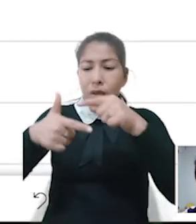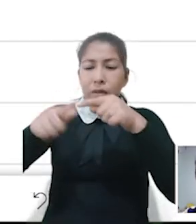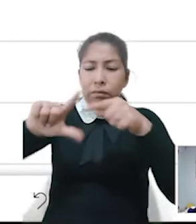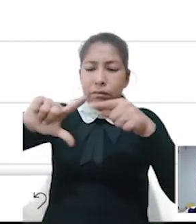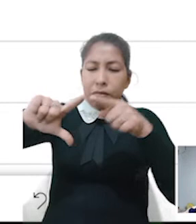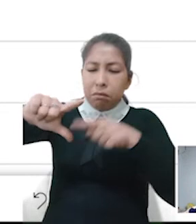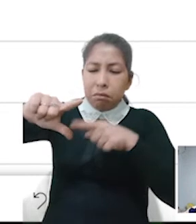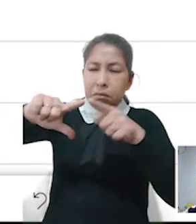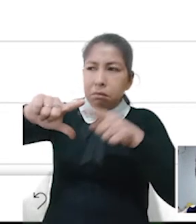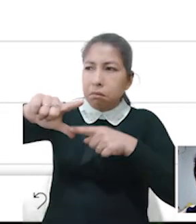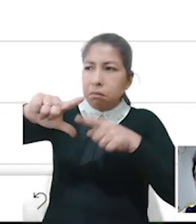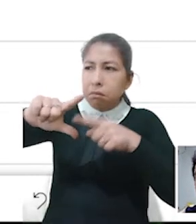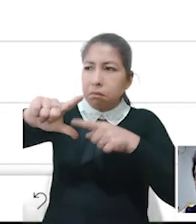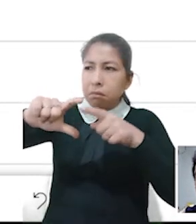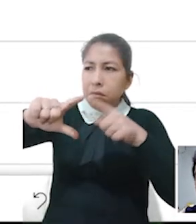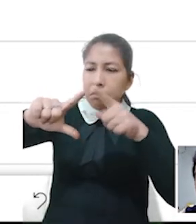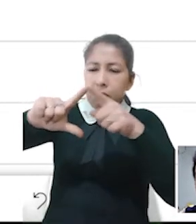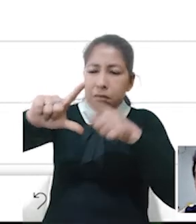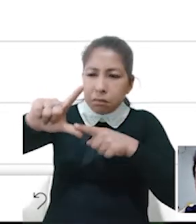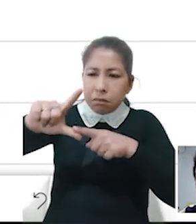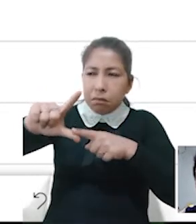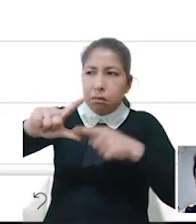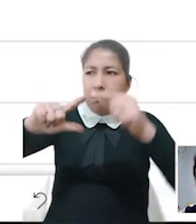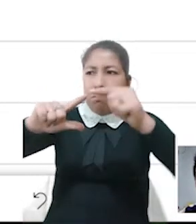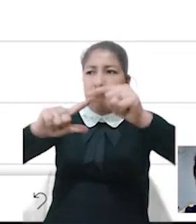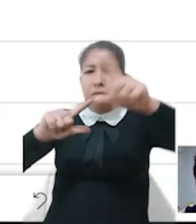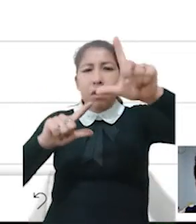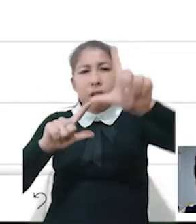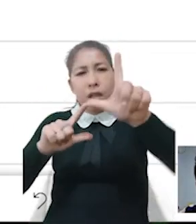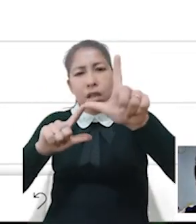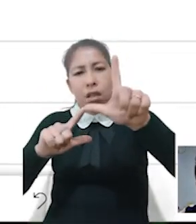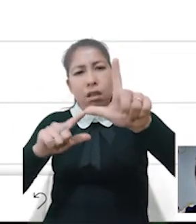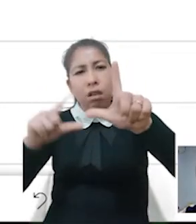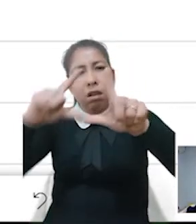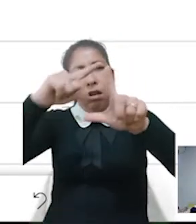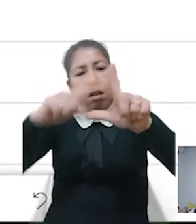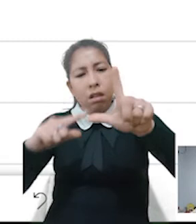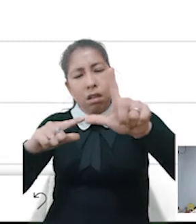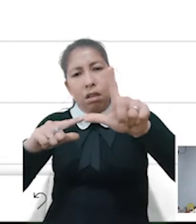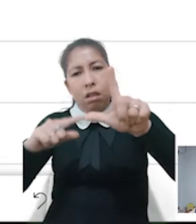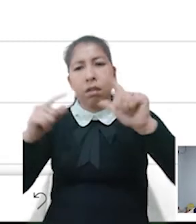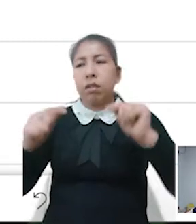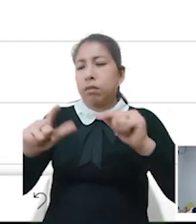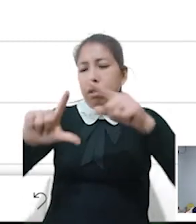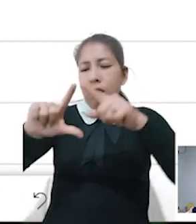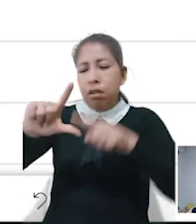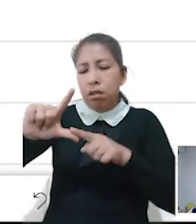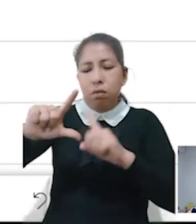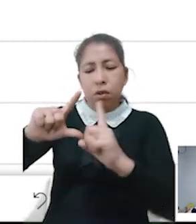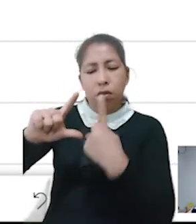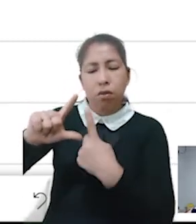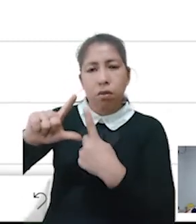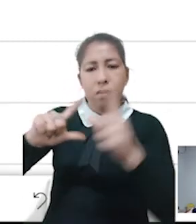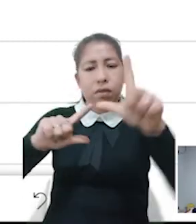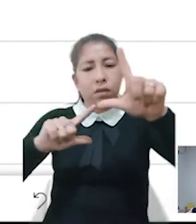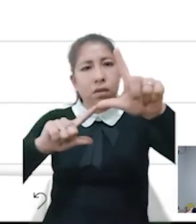lo estoy pintando de color rojo y el triángulo número 2. Hemos dicho para poder resolver un triángulo,